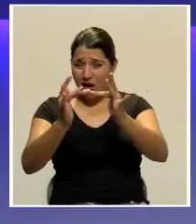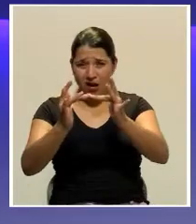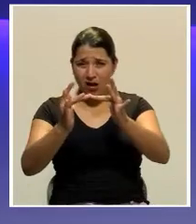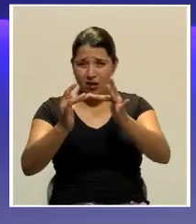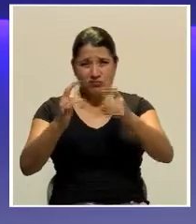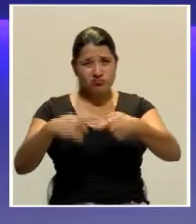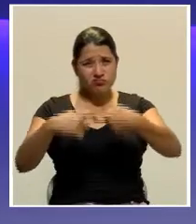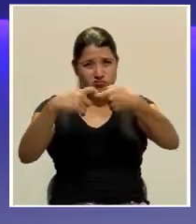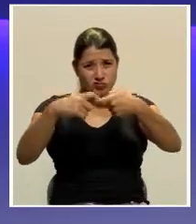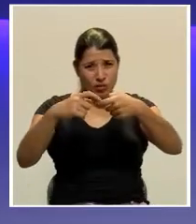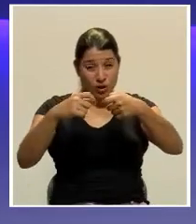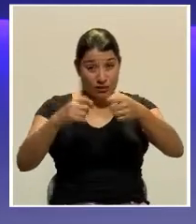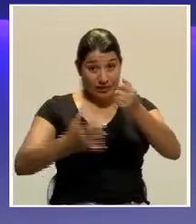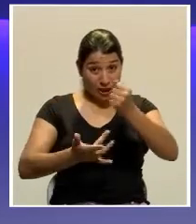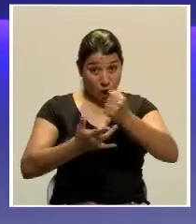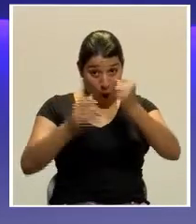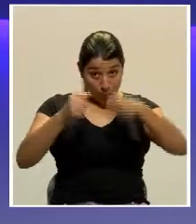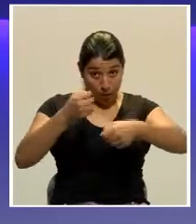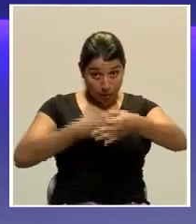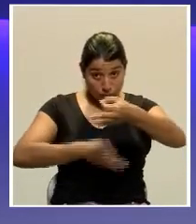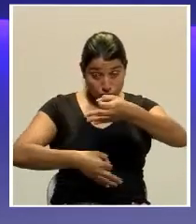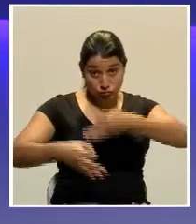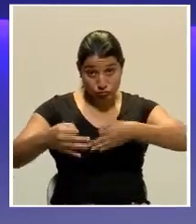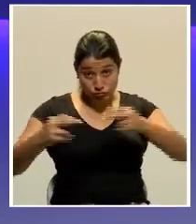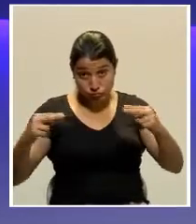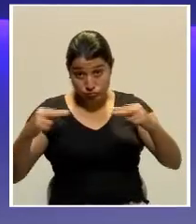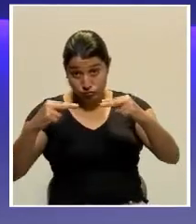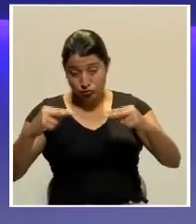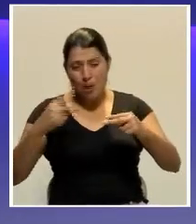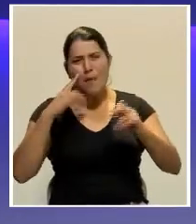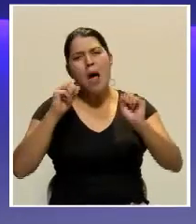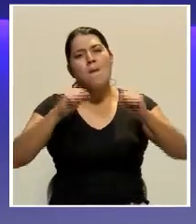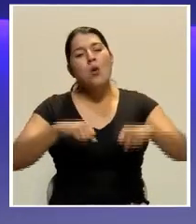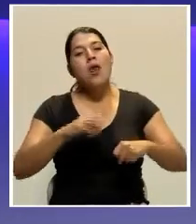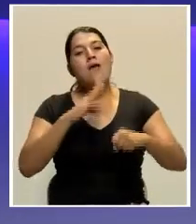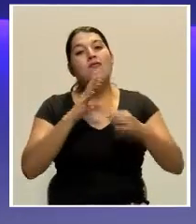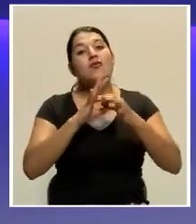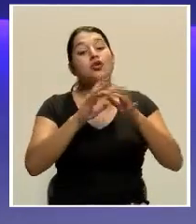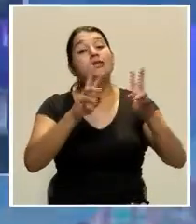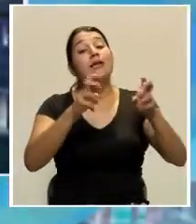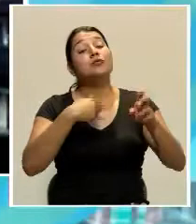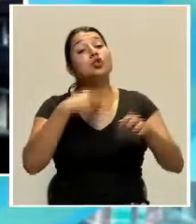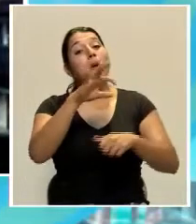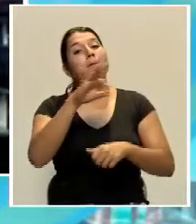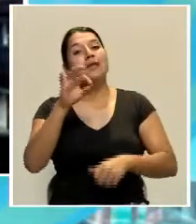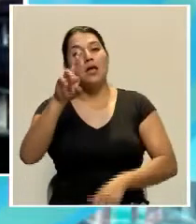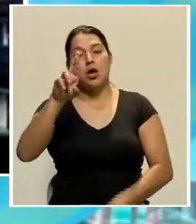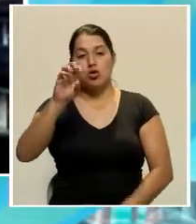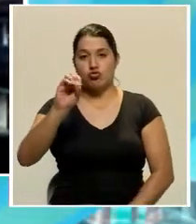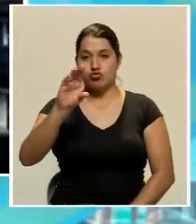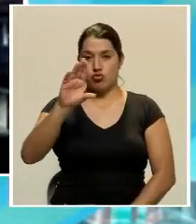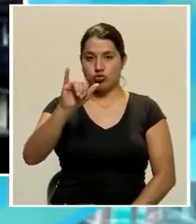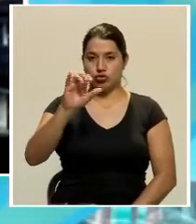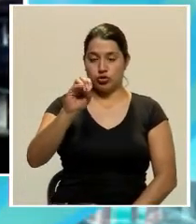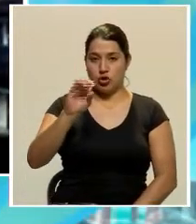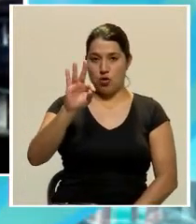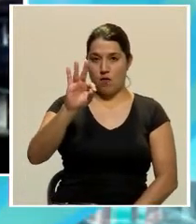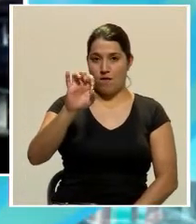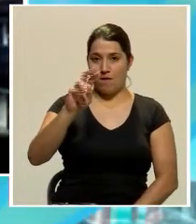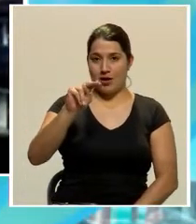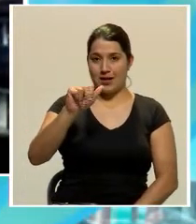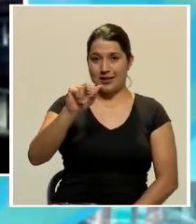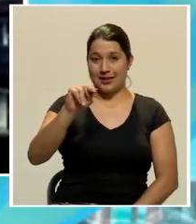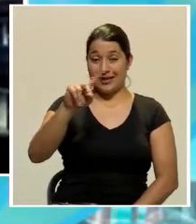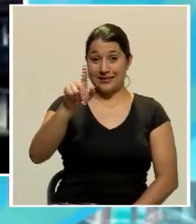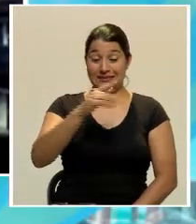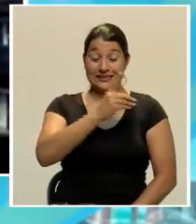el arte? Para conversar sobre estos temas invité a Rocío Fernández, directora del